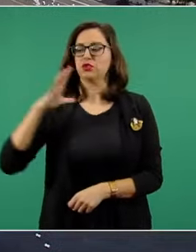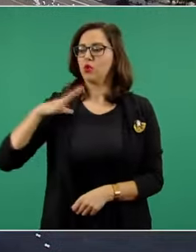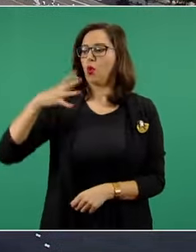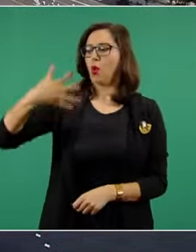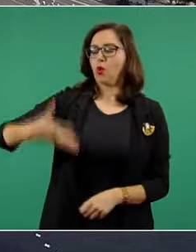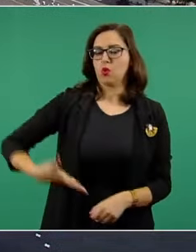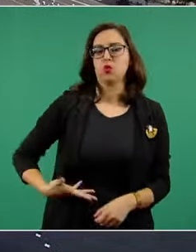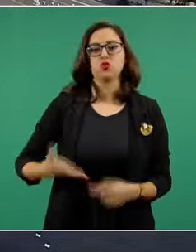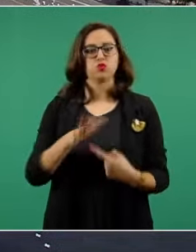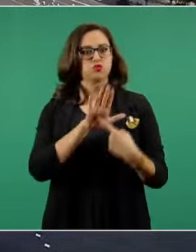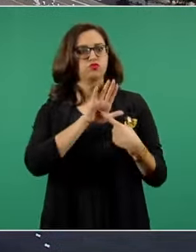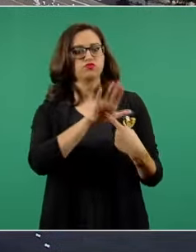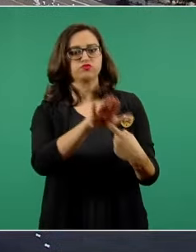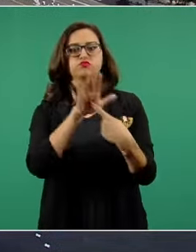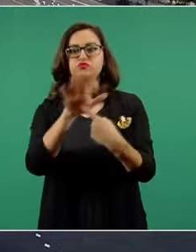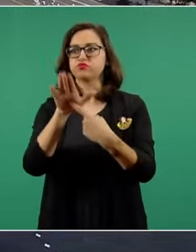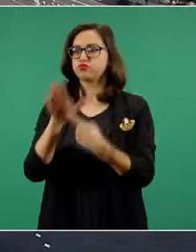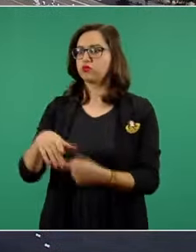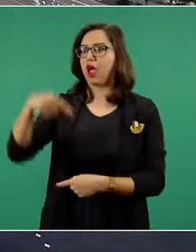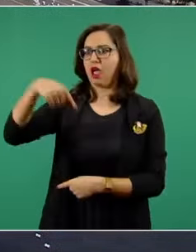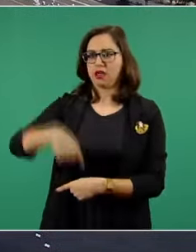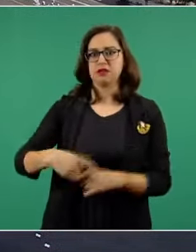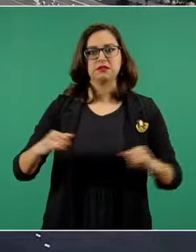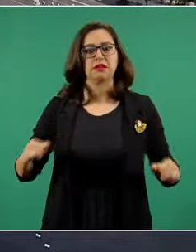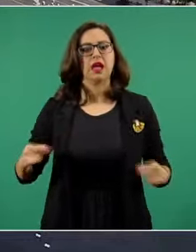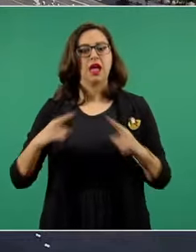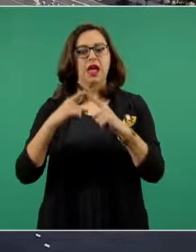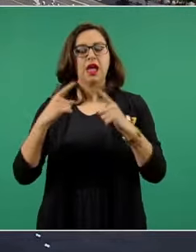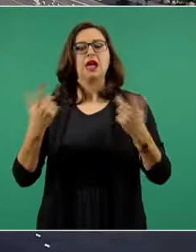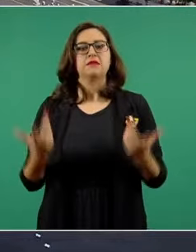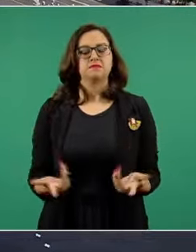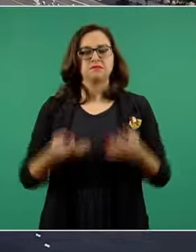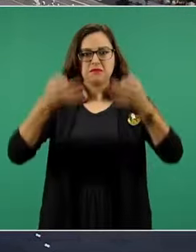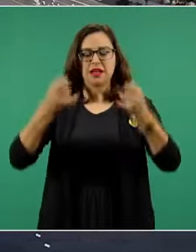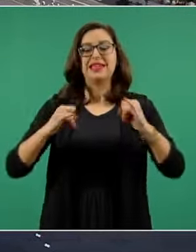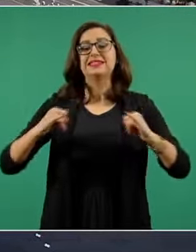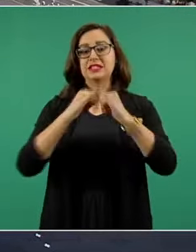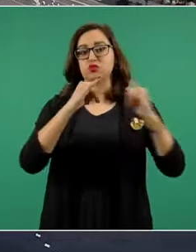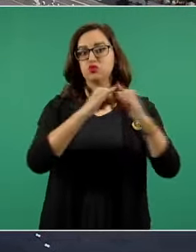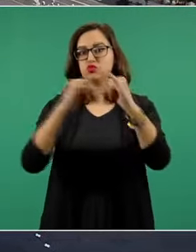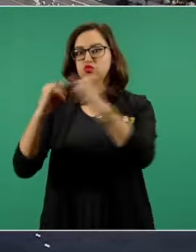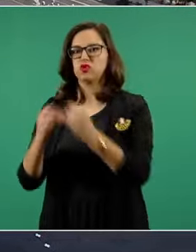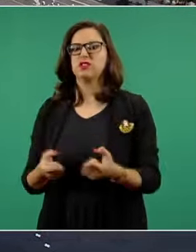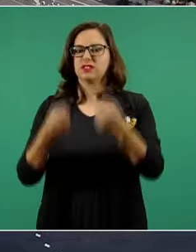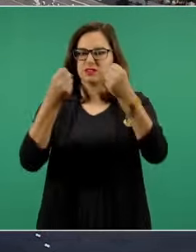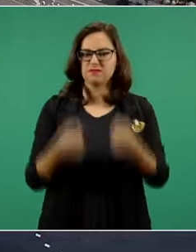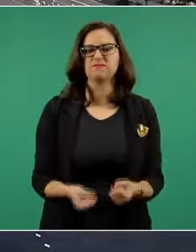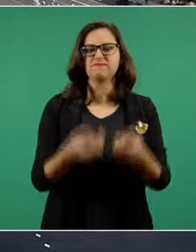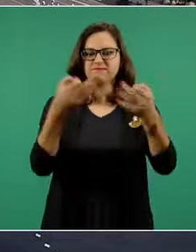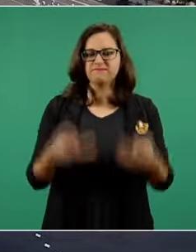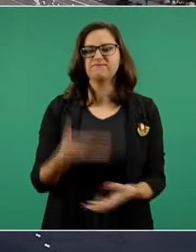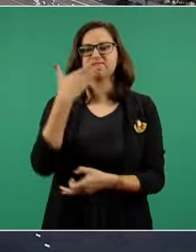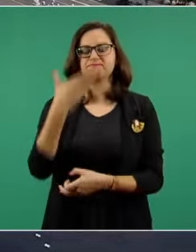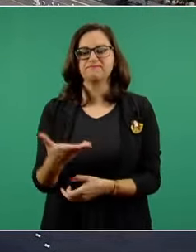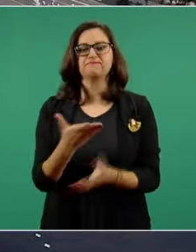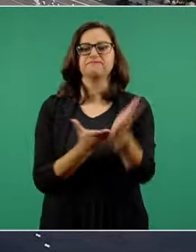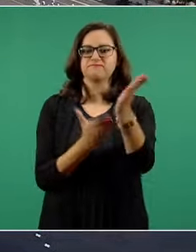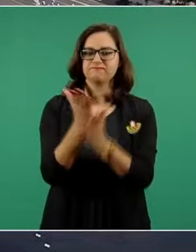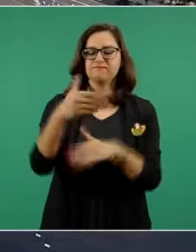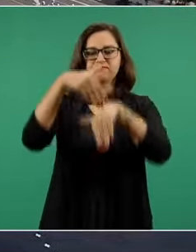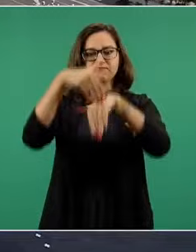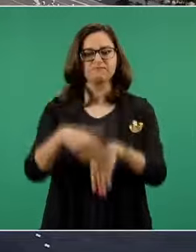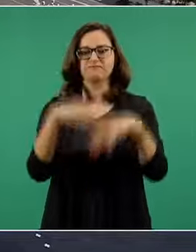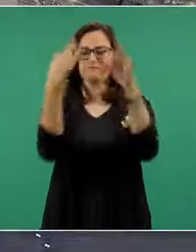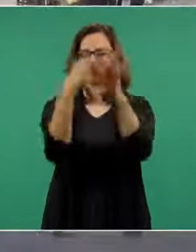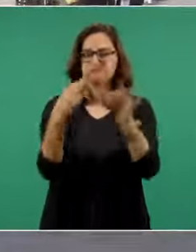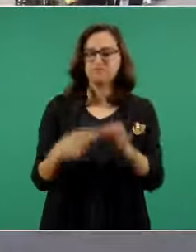que cuentan con instituciones firmes, disciplinadas, de sólidos valores y de gran tradición en quien siempre pueden confiar.